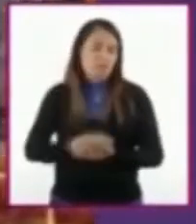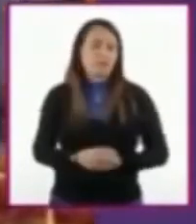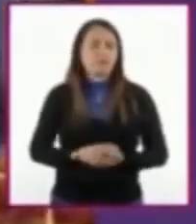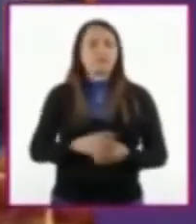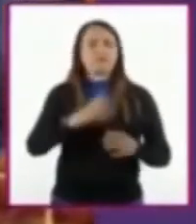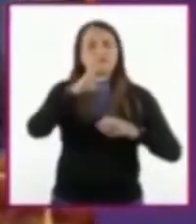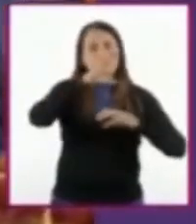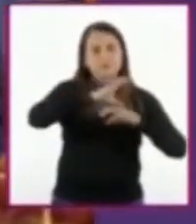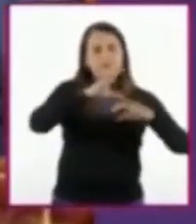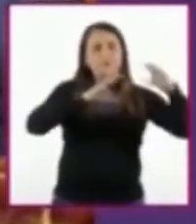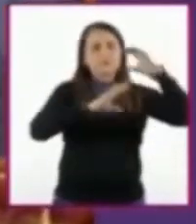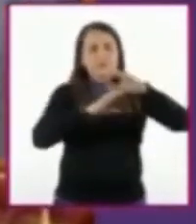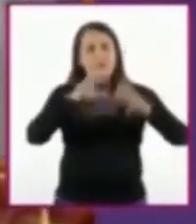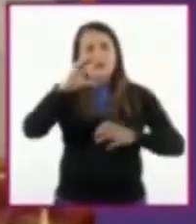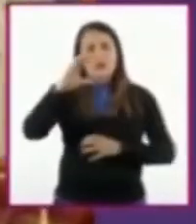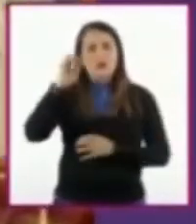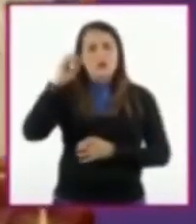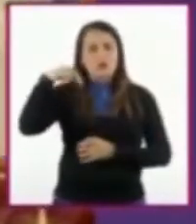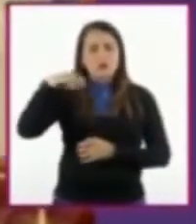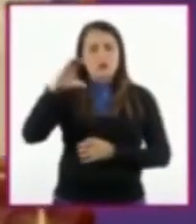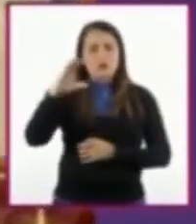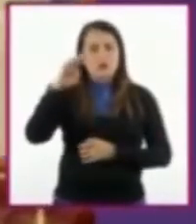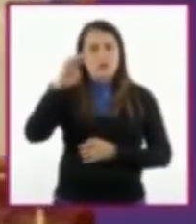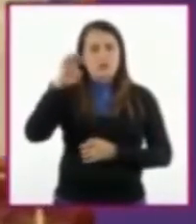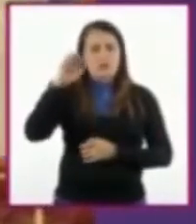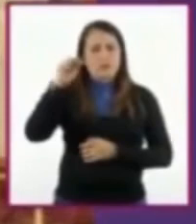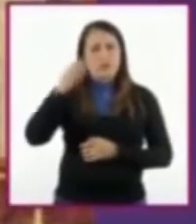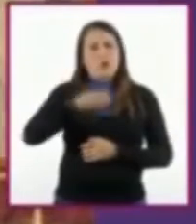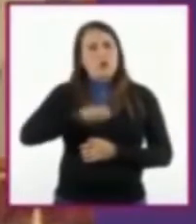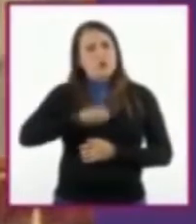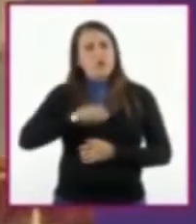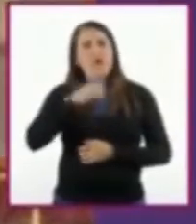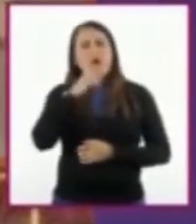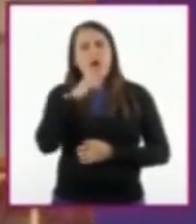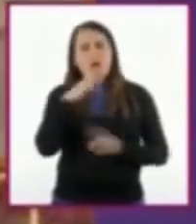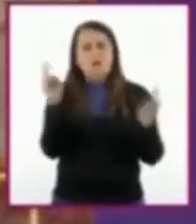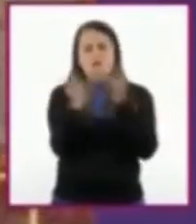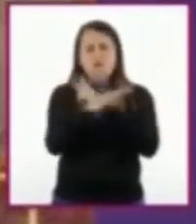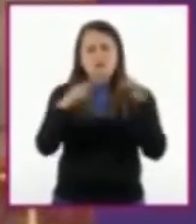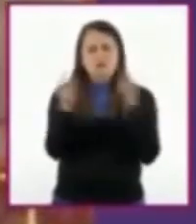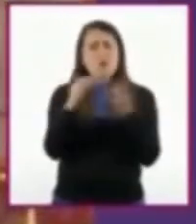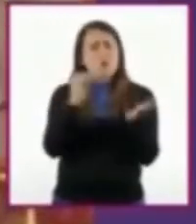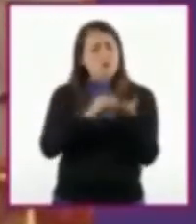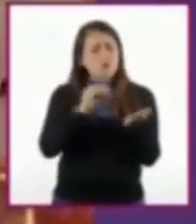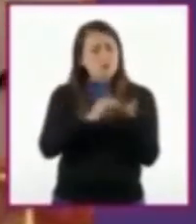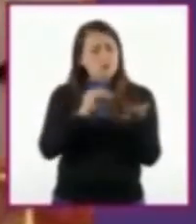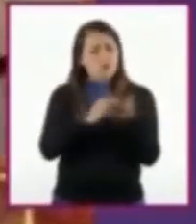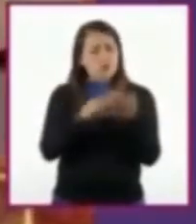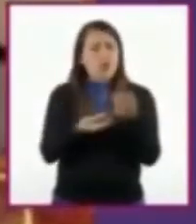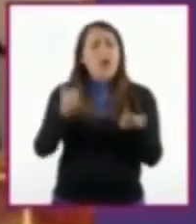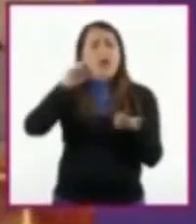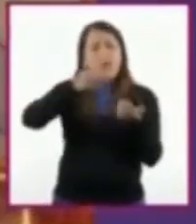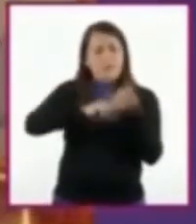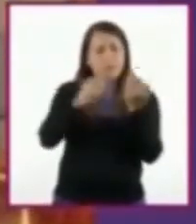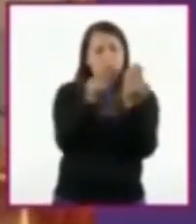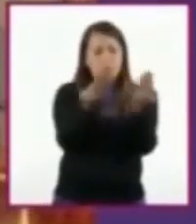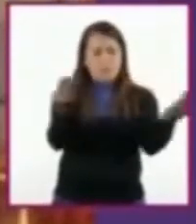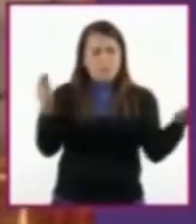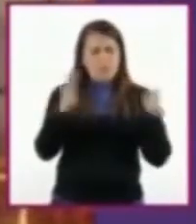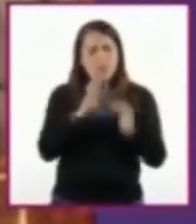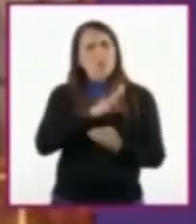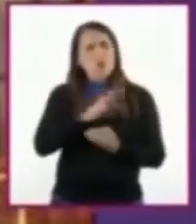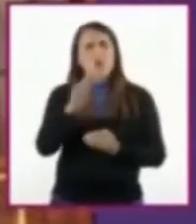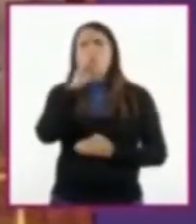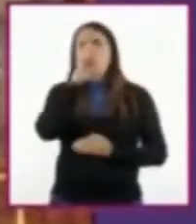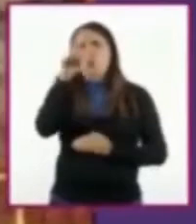de concreto son resistentes al agua, a la intemperie y más duraderos. Esto permite colocar por el interior de los muros el cableado